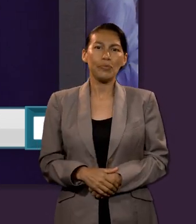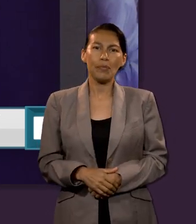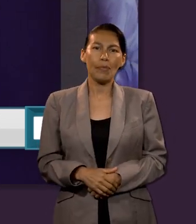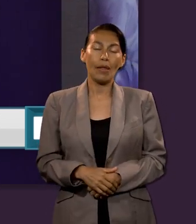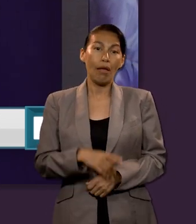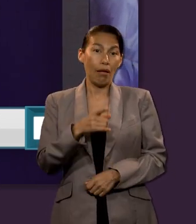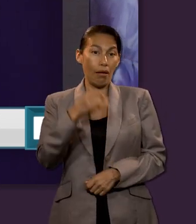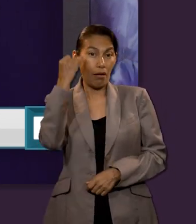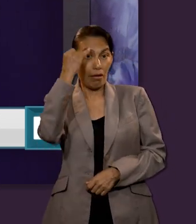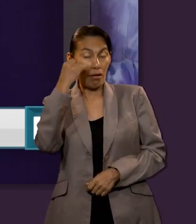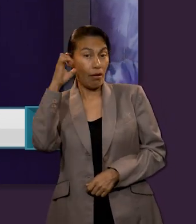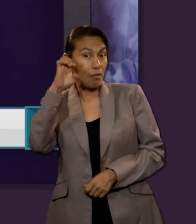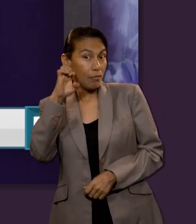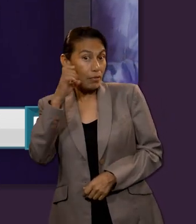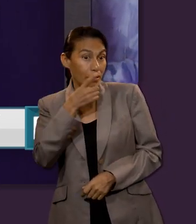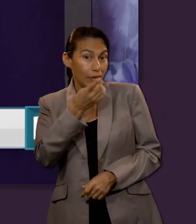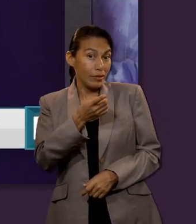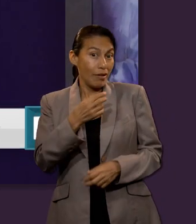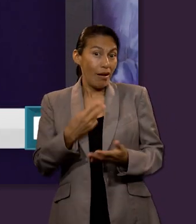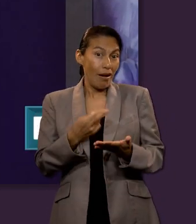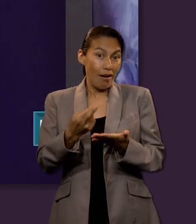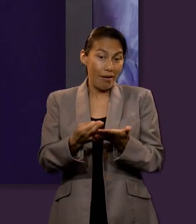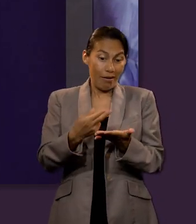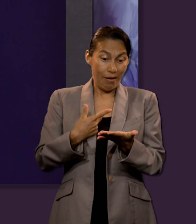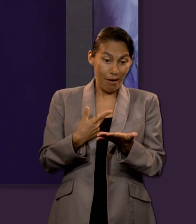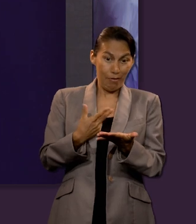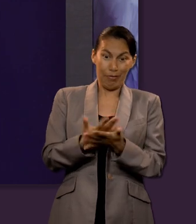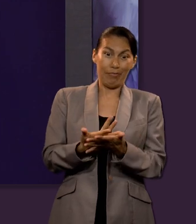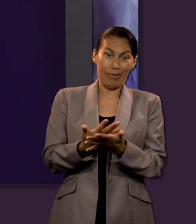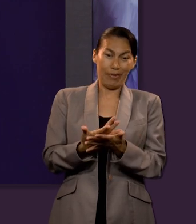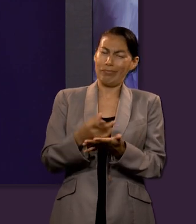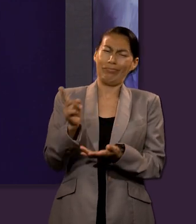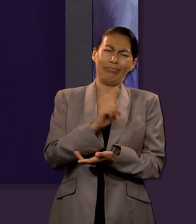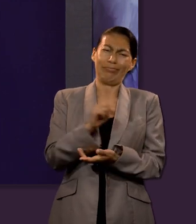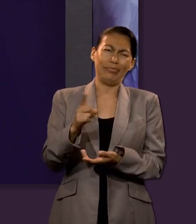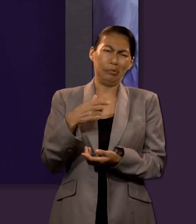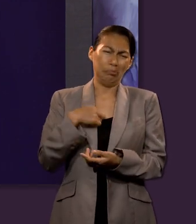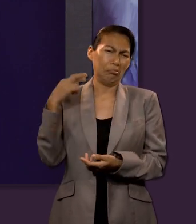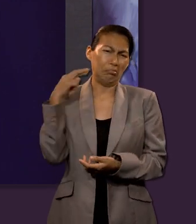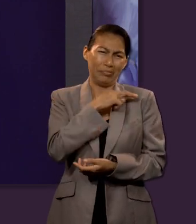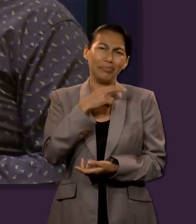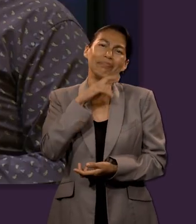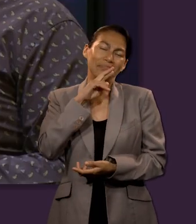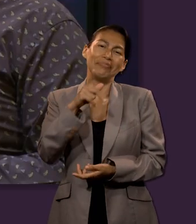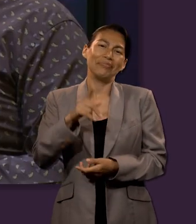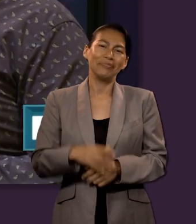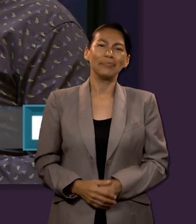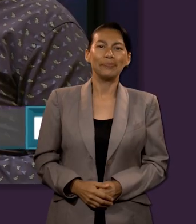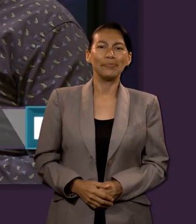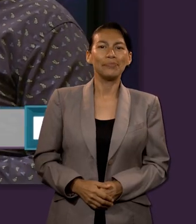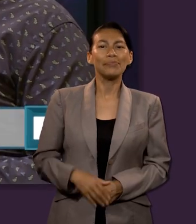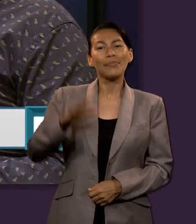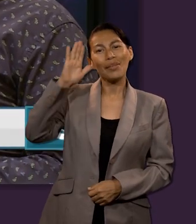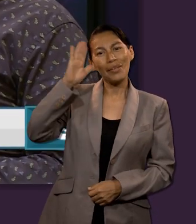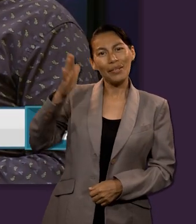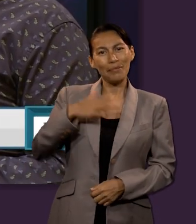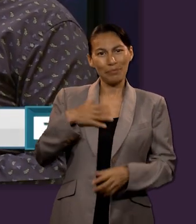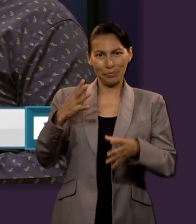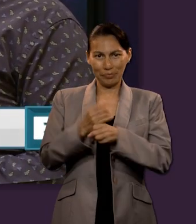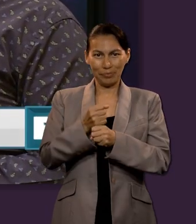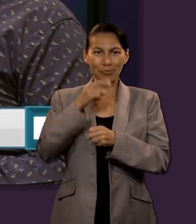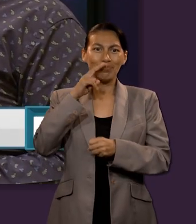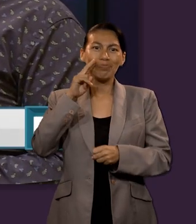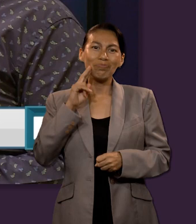gustaría esperar por el regalo porque soy muy desesperada y me gustan las cosas rápidos hola qué tal mi nombre es uriel